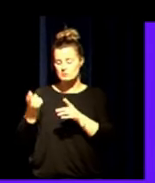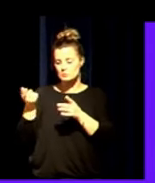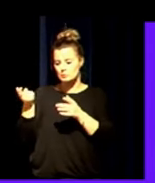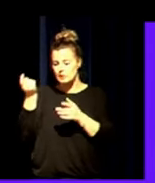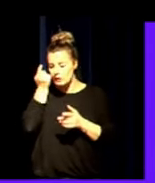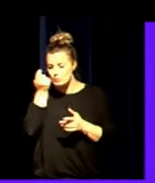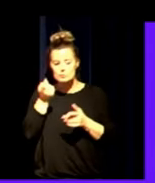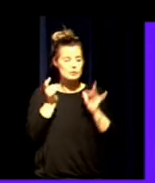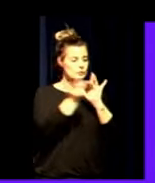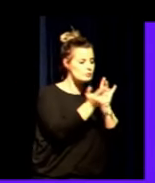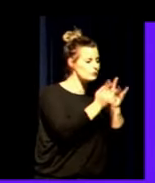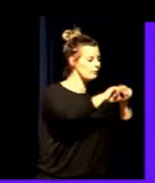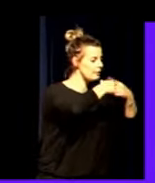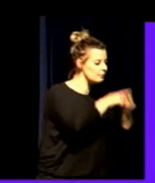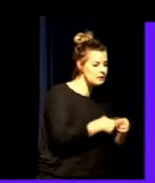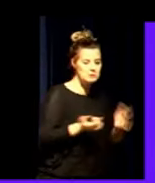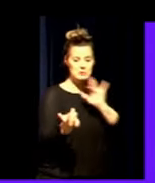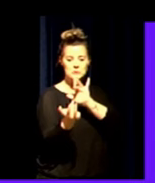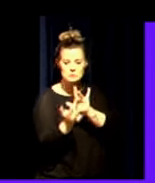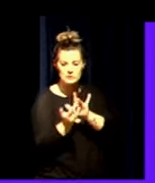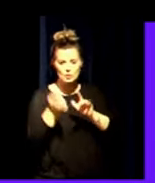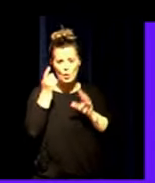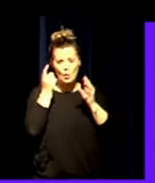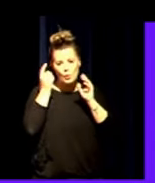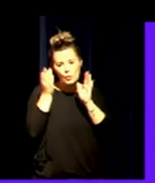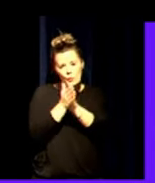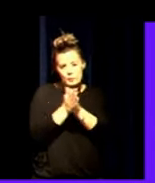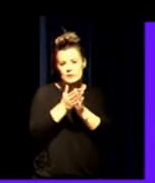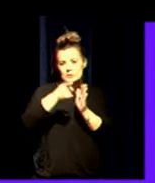con las familias, van a tener relación con sus propios compañeros